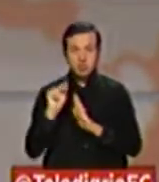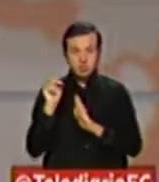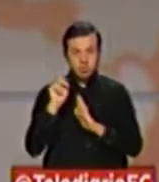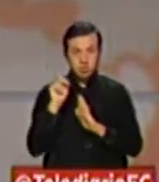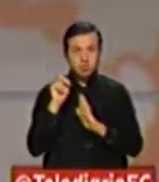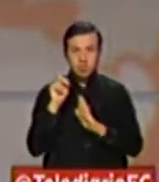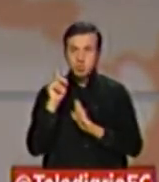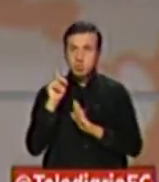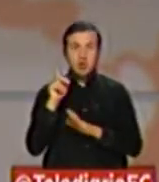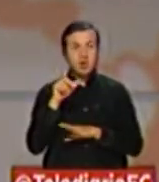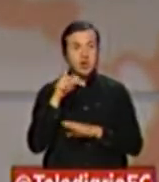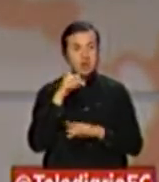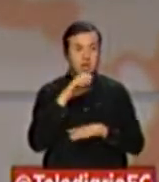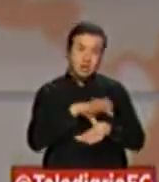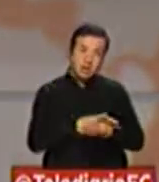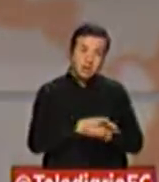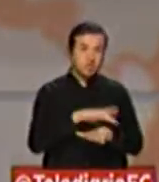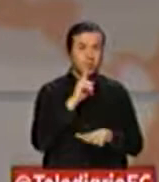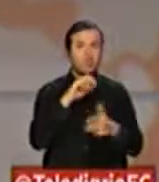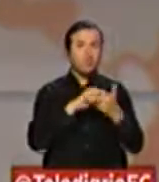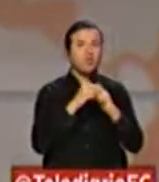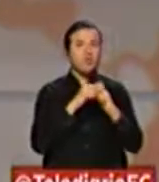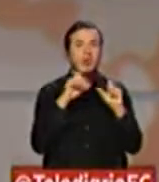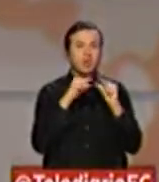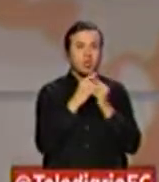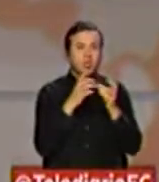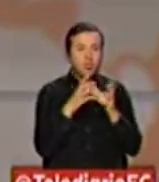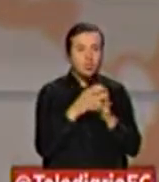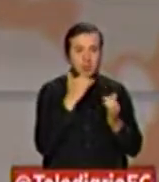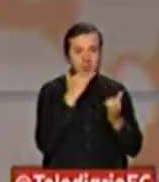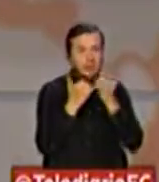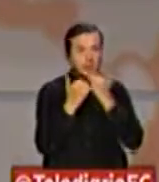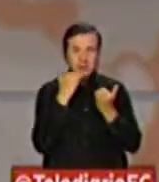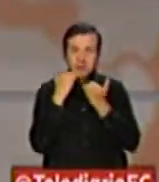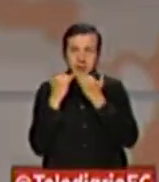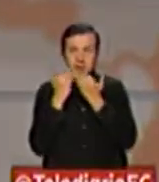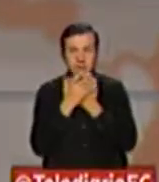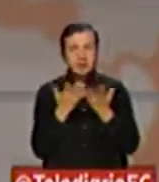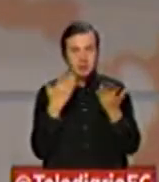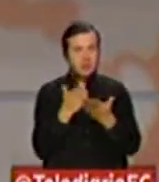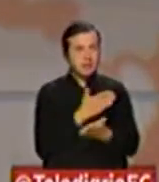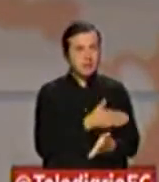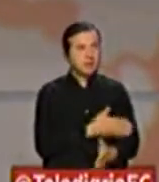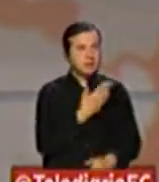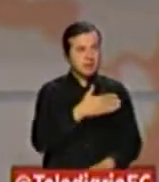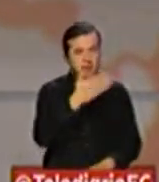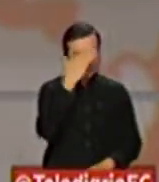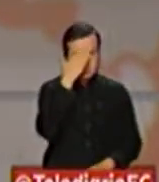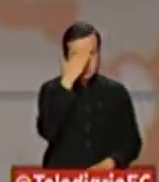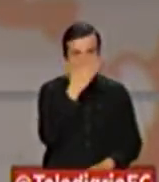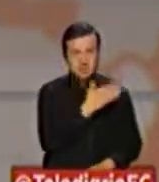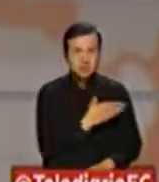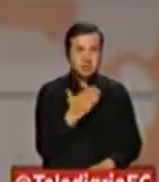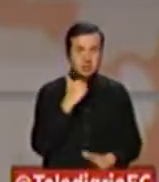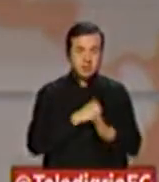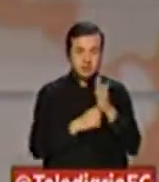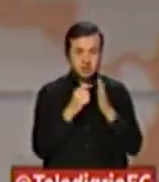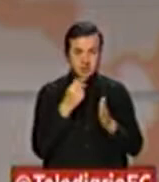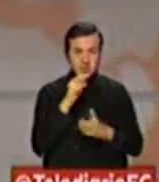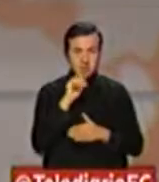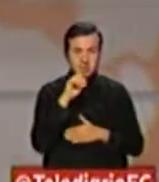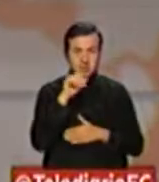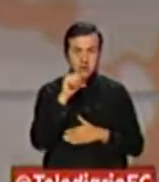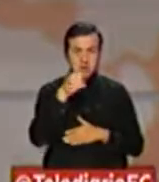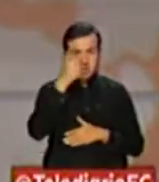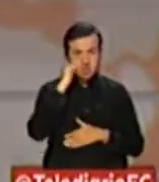no es la medida sustitutiva, aquí el problema es una cadena de errores donde nosotros ya anticipamos con la salida del ministro Grande el día de ayer.